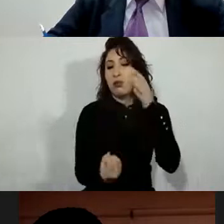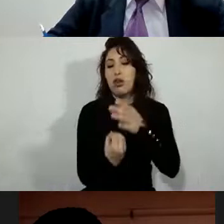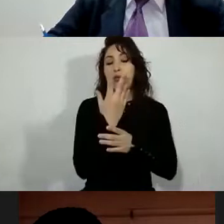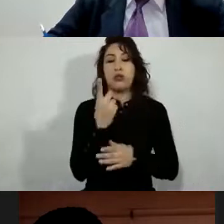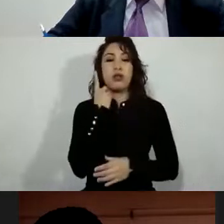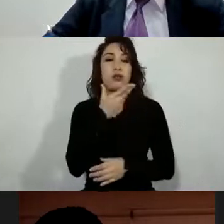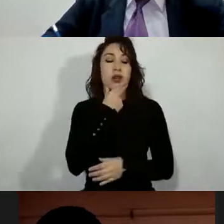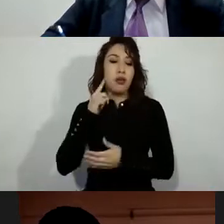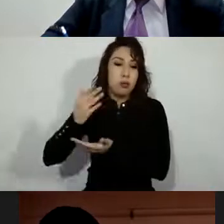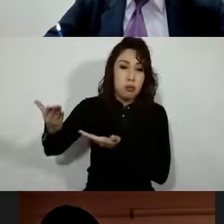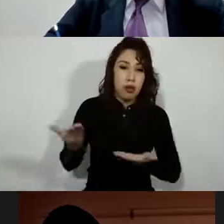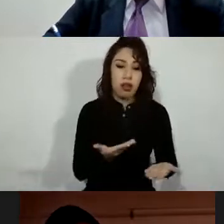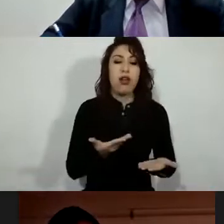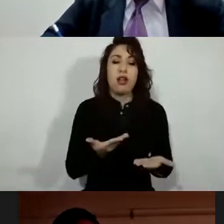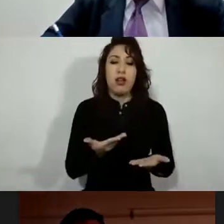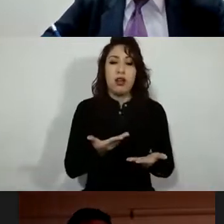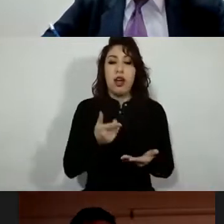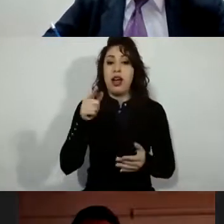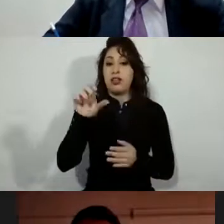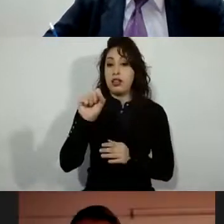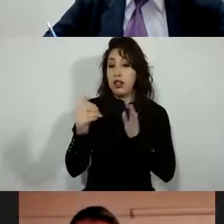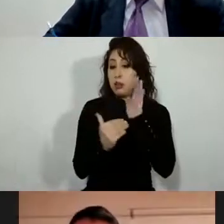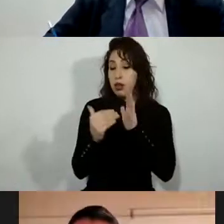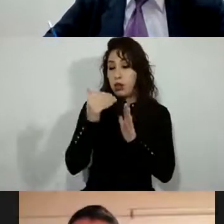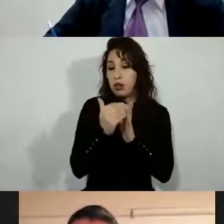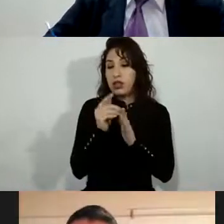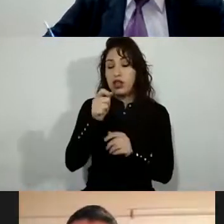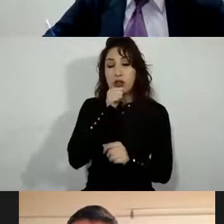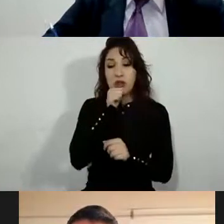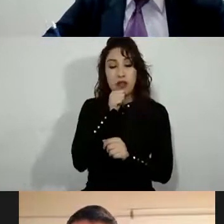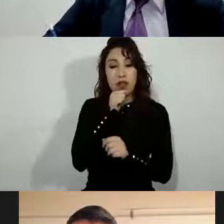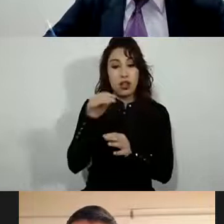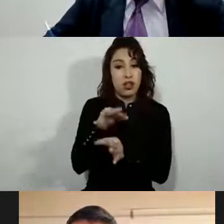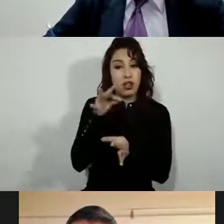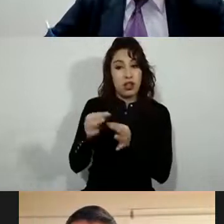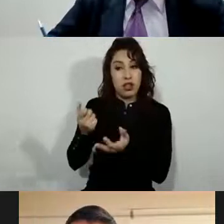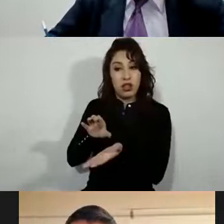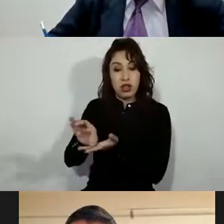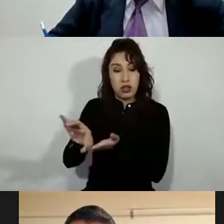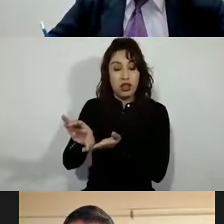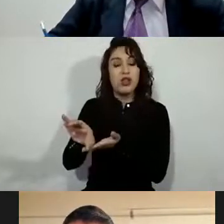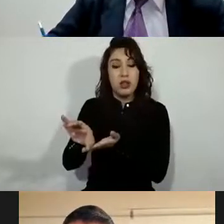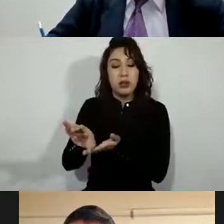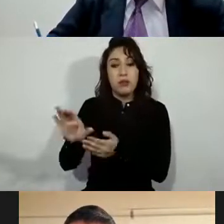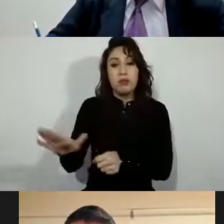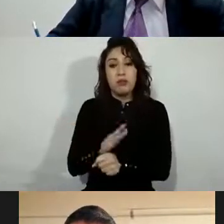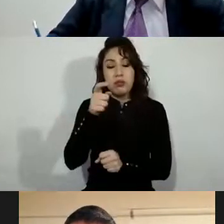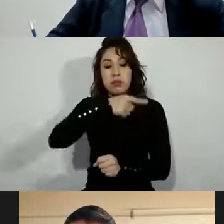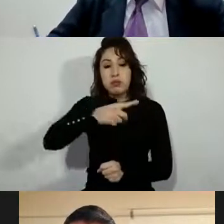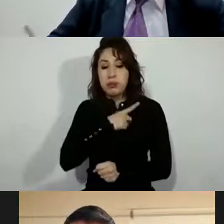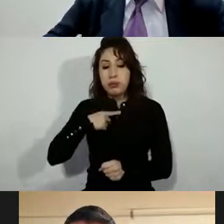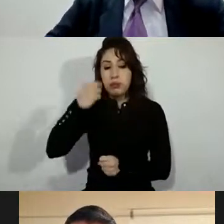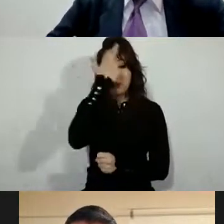Los 60 millones de pesos que van a quedar, ya lo debemos de tener perfectamente bien estipulado de dónde van a salir